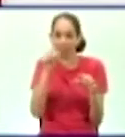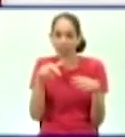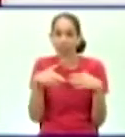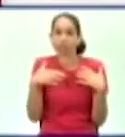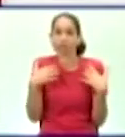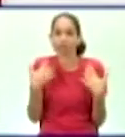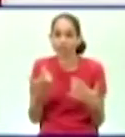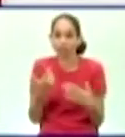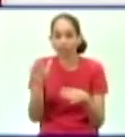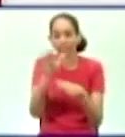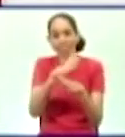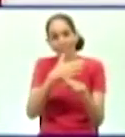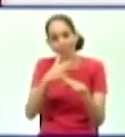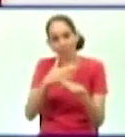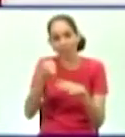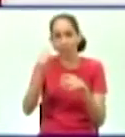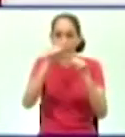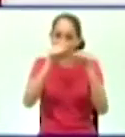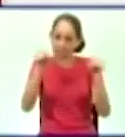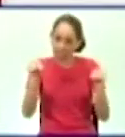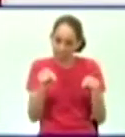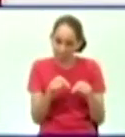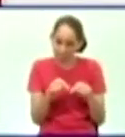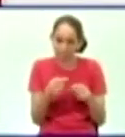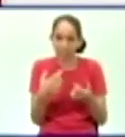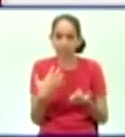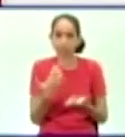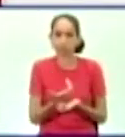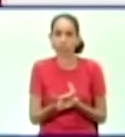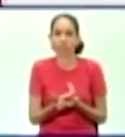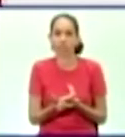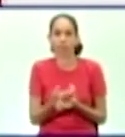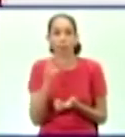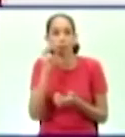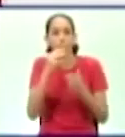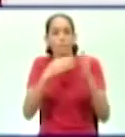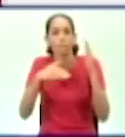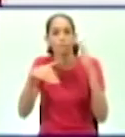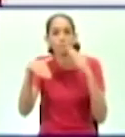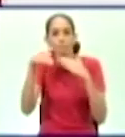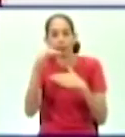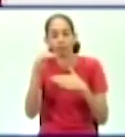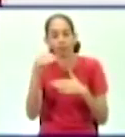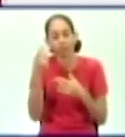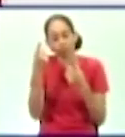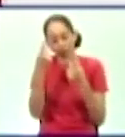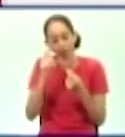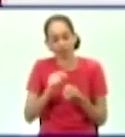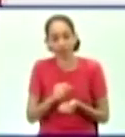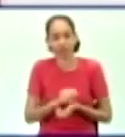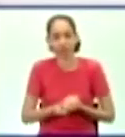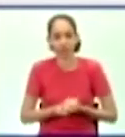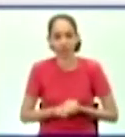Por diferencia de área del de mayor área, el de la circunferencia de mayor radio, con la circunferencia de menor radio.